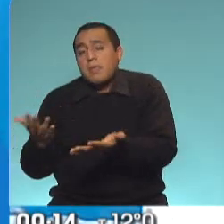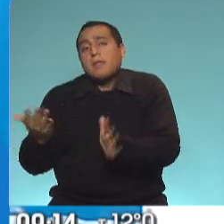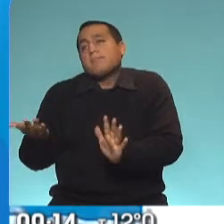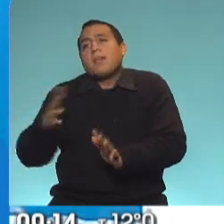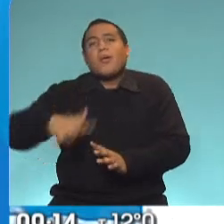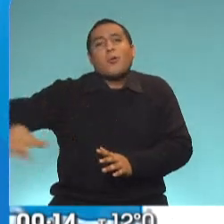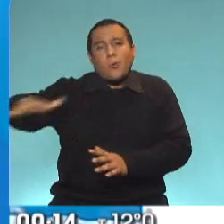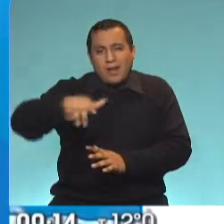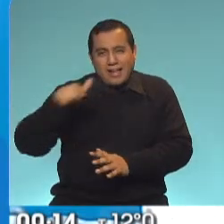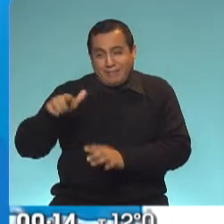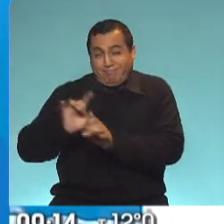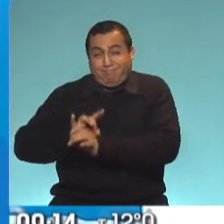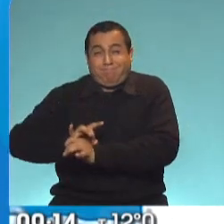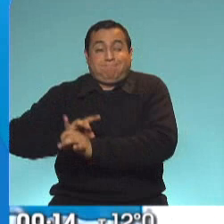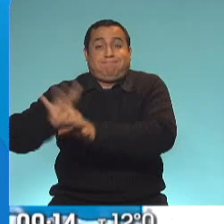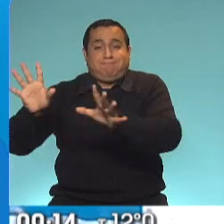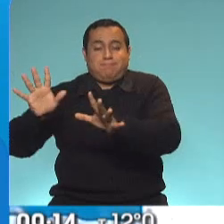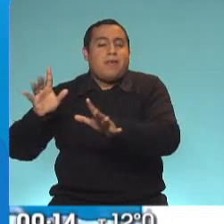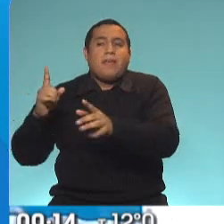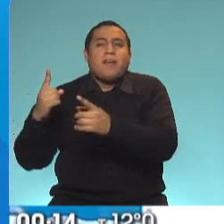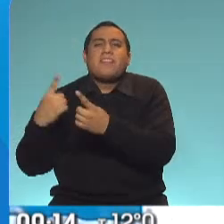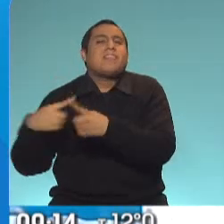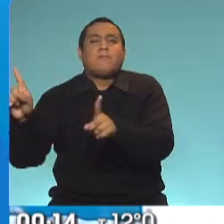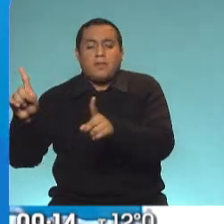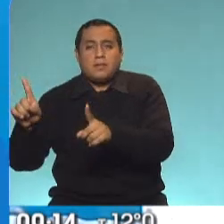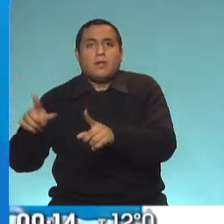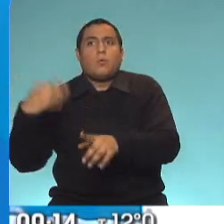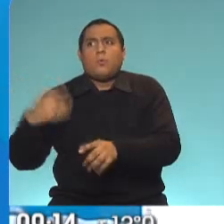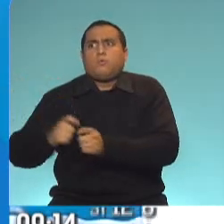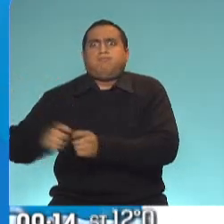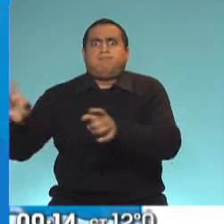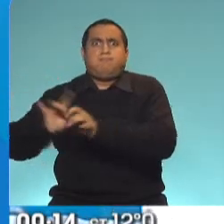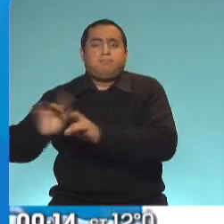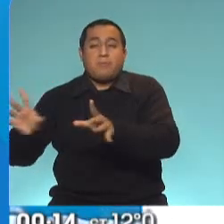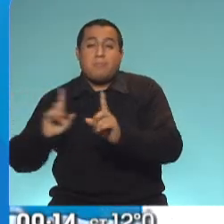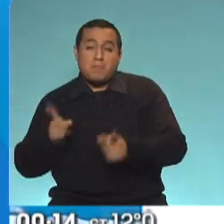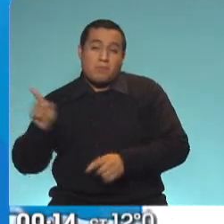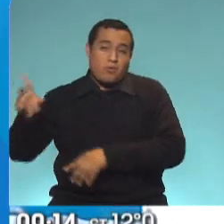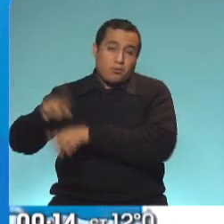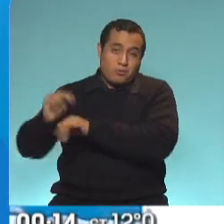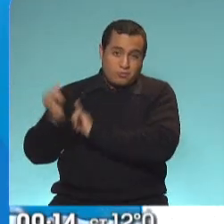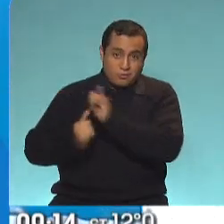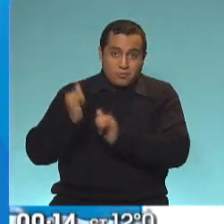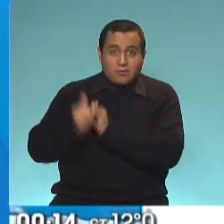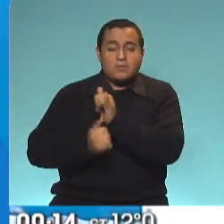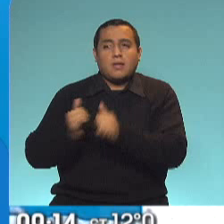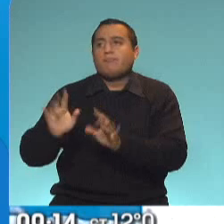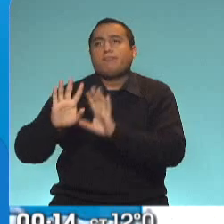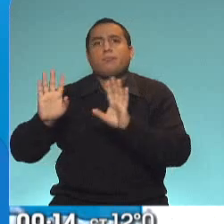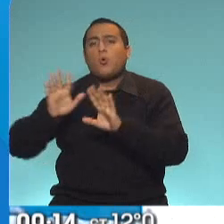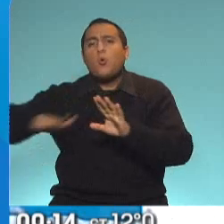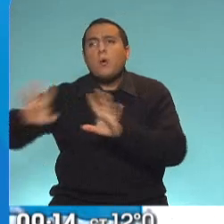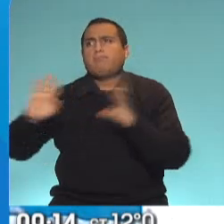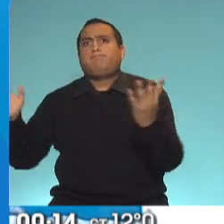donde la dinámica de transmisión es diferente, donde es mayor, como comentaba el doctor Costa, en relación a las comunidades cerradas, los